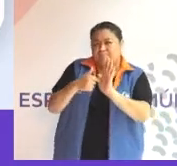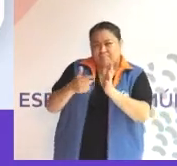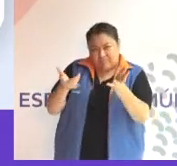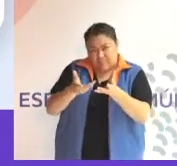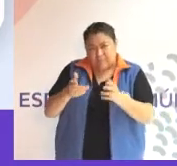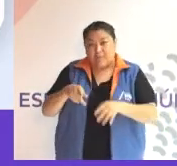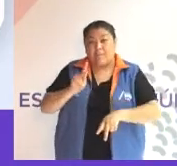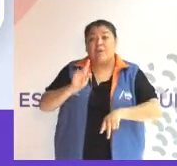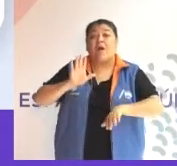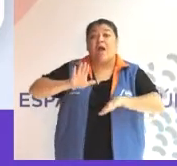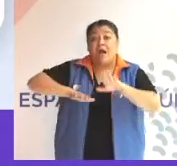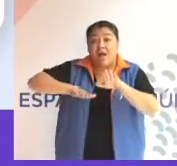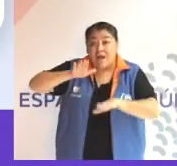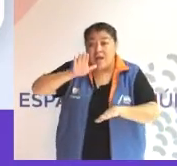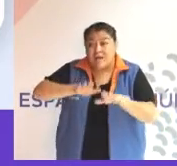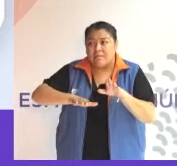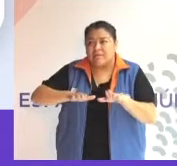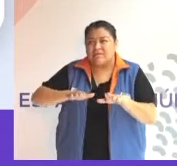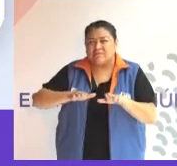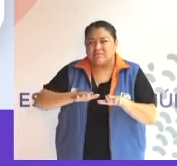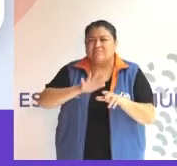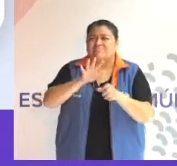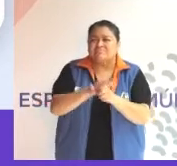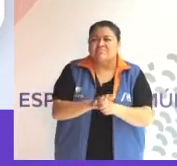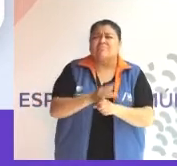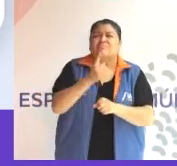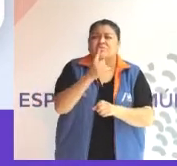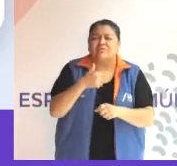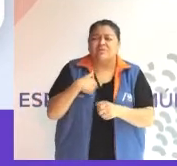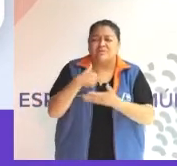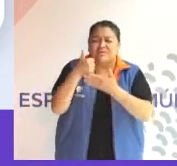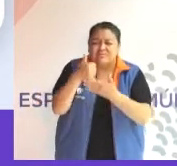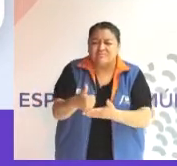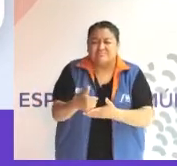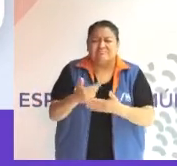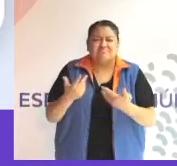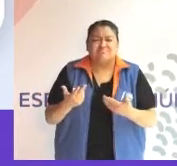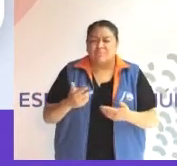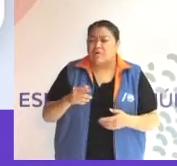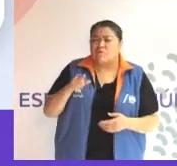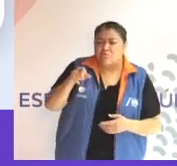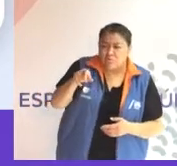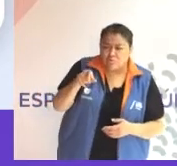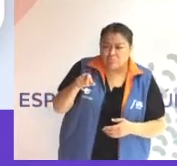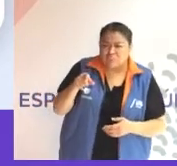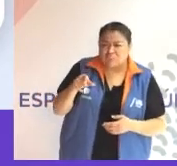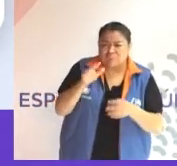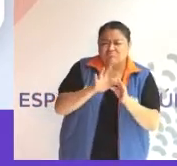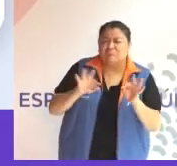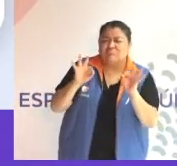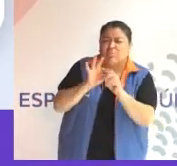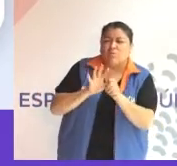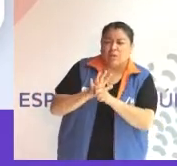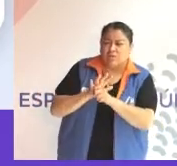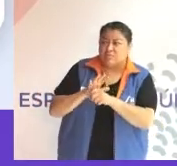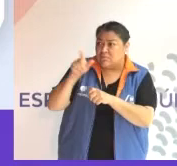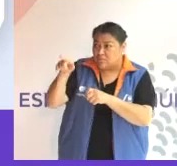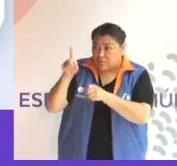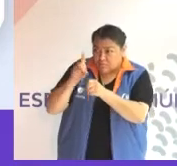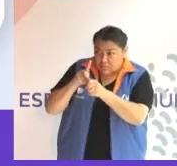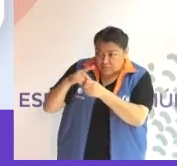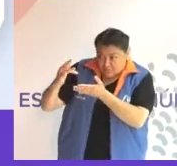pero luego se nos olvida hablar de por qué eso que hacemos es importante para ti que eres el voluntario, para ti que eres el donante, para ti que eres